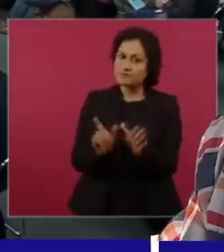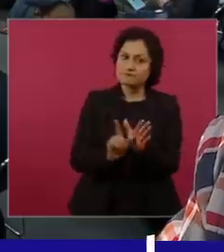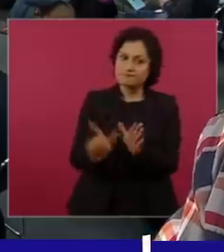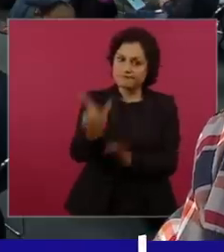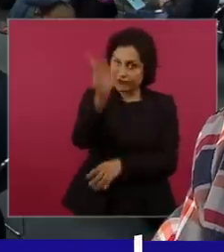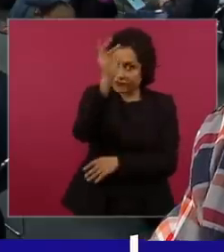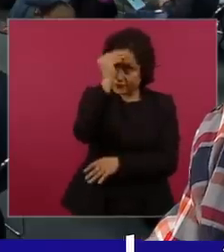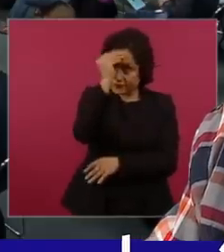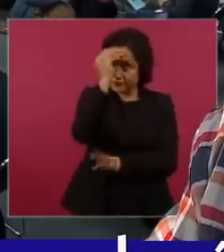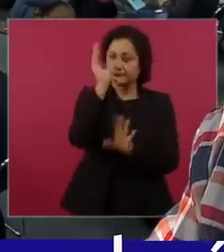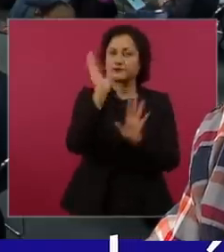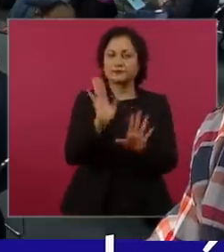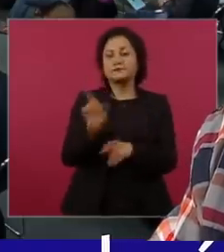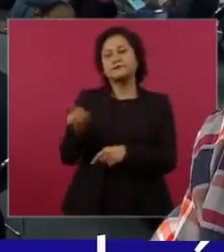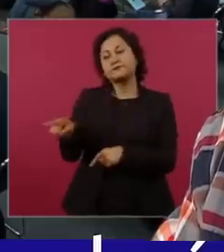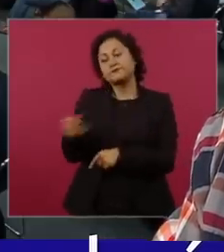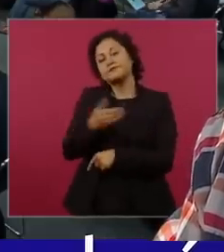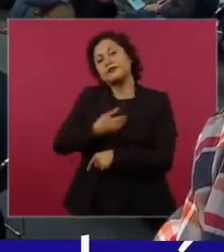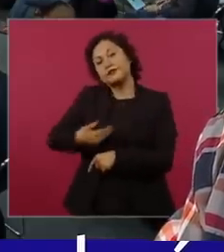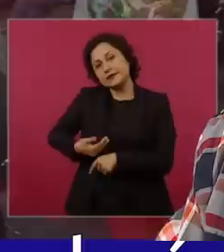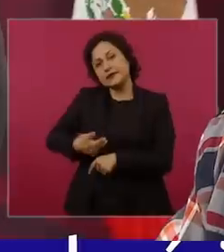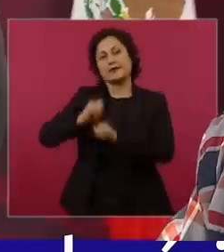Entonces, como no tenía mayoría,